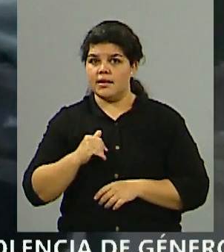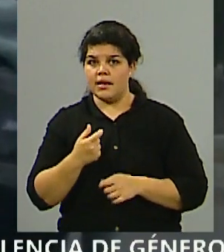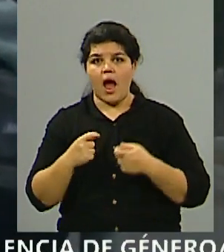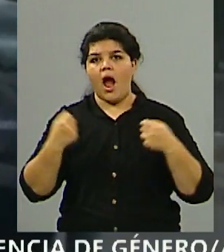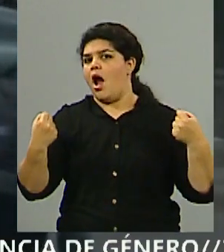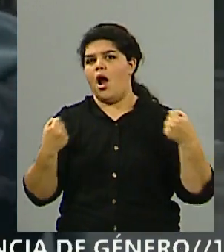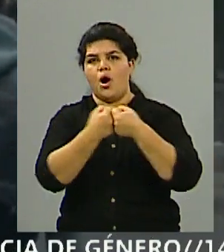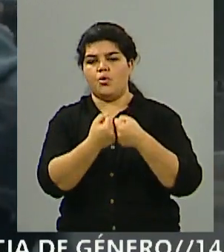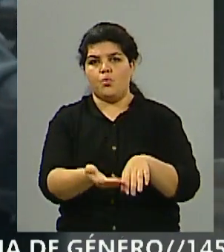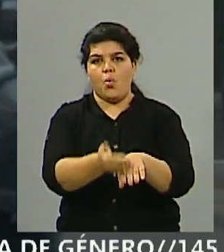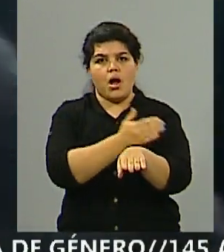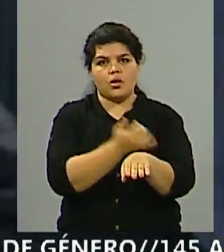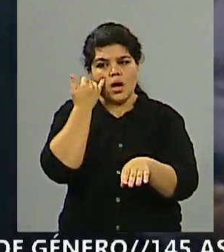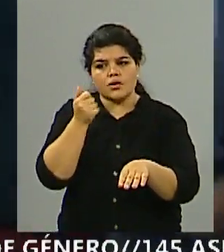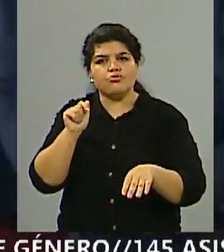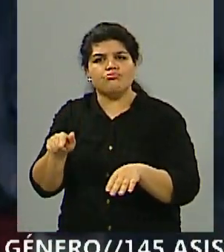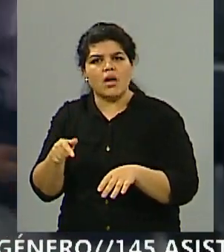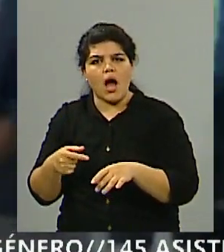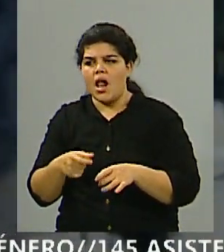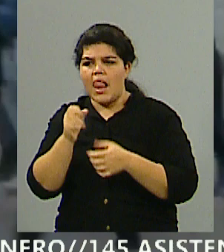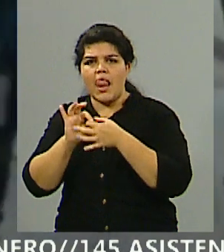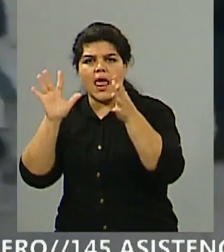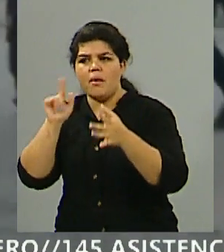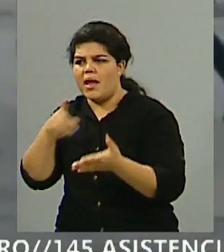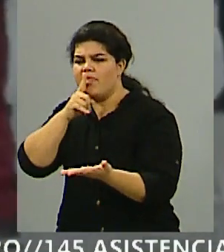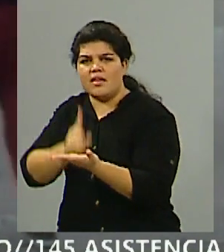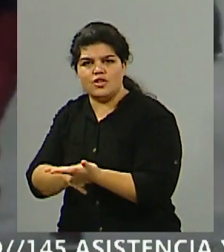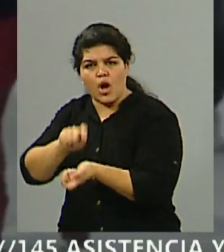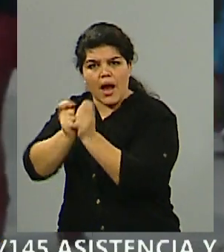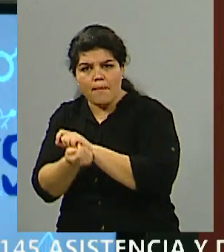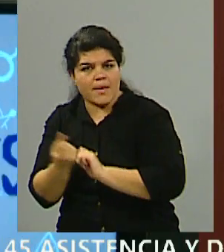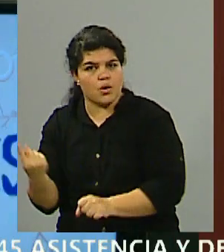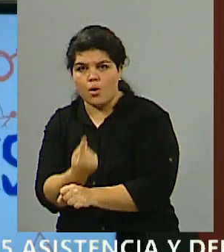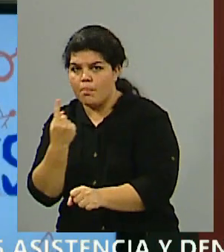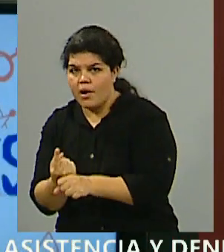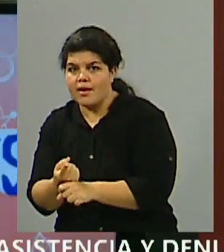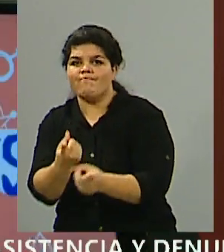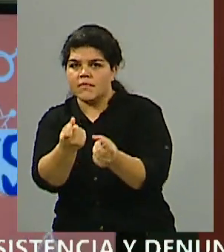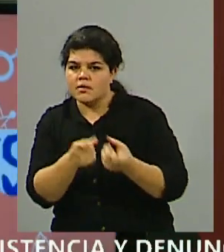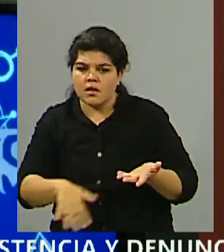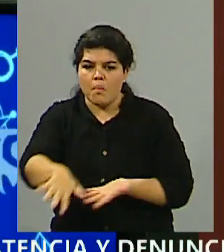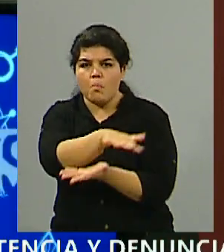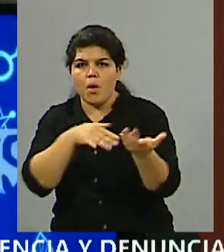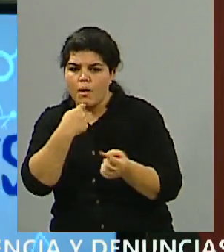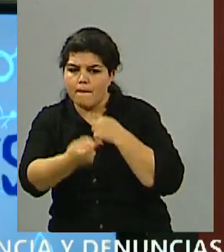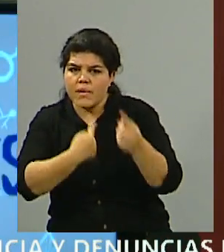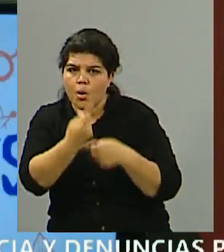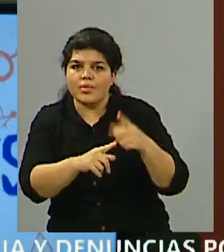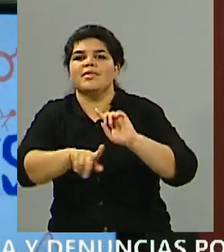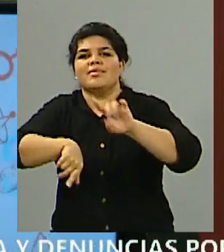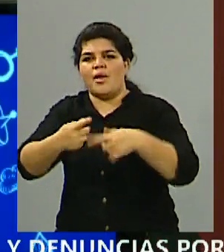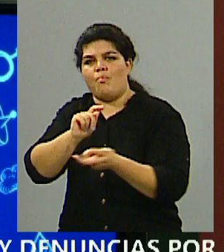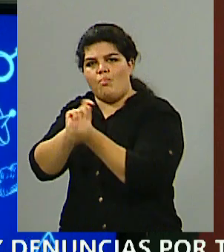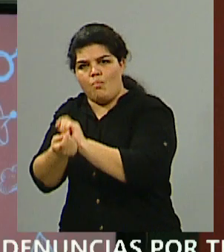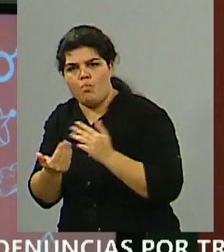a cabo las consultas previas, libres e informadas, específicamente con las comunidades. Pero bueno, el punto en cuestión es que, por un